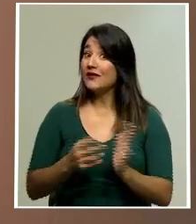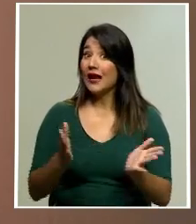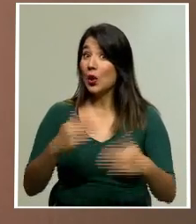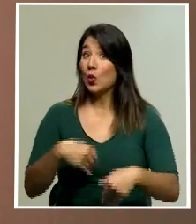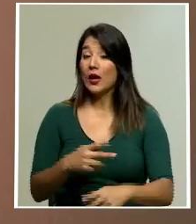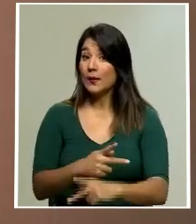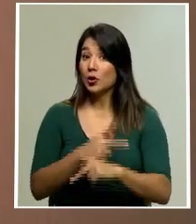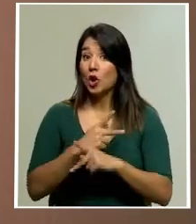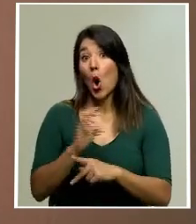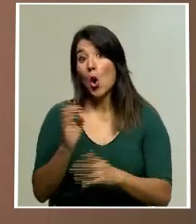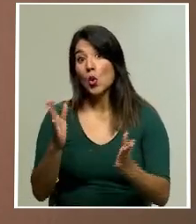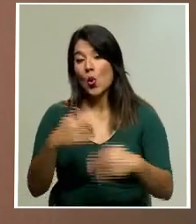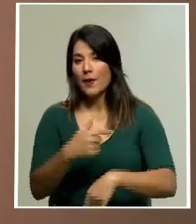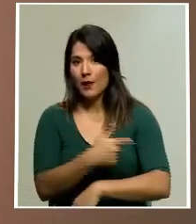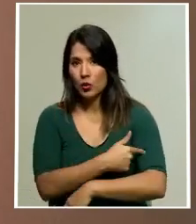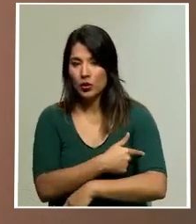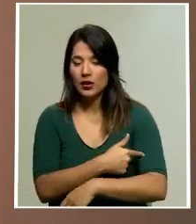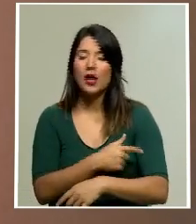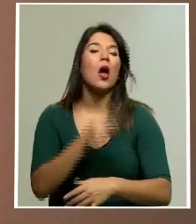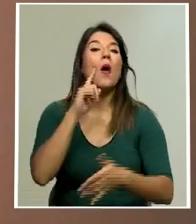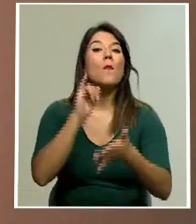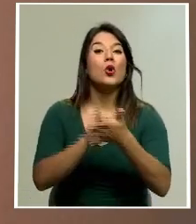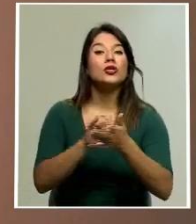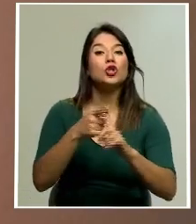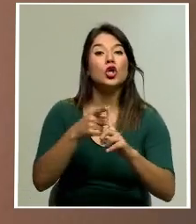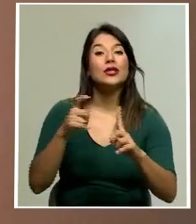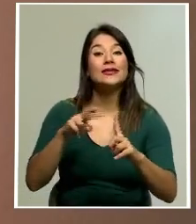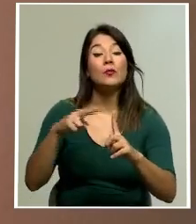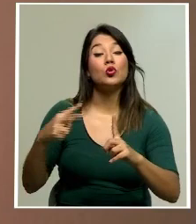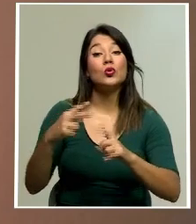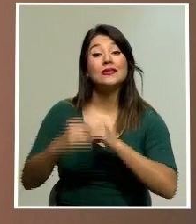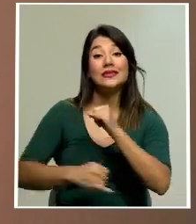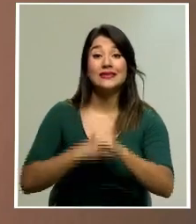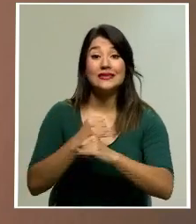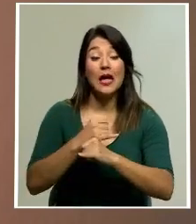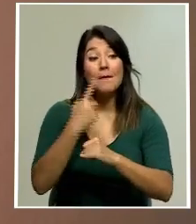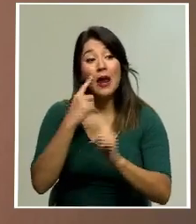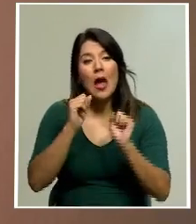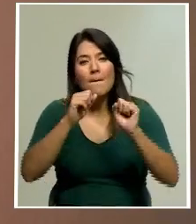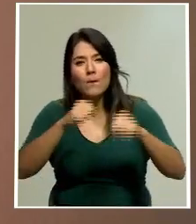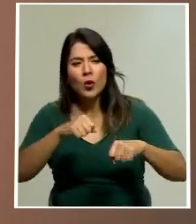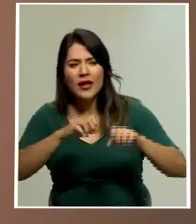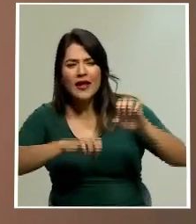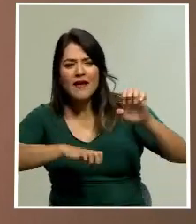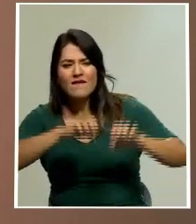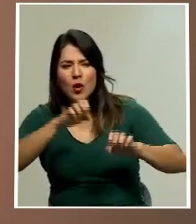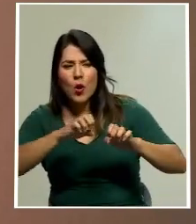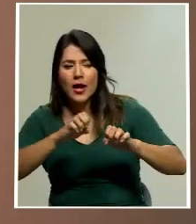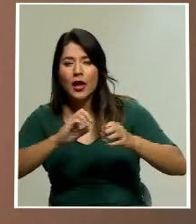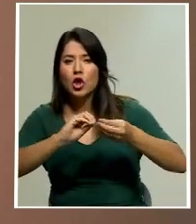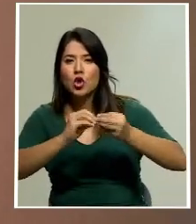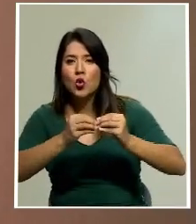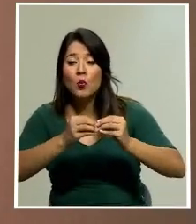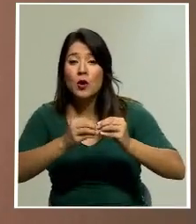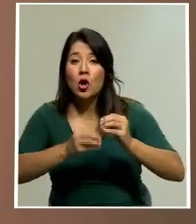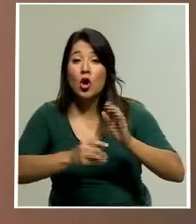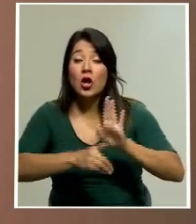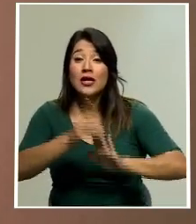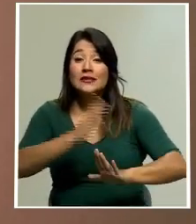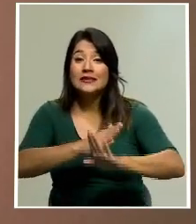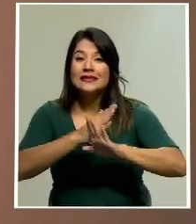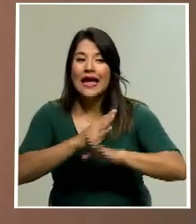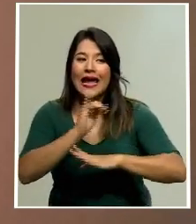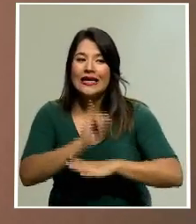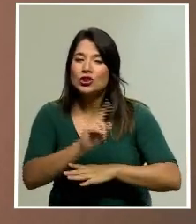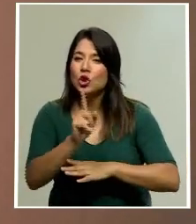protección. Es por esto que a nivel internacional, la medición de anticuerpos no es una herramienta necesaria para poder definir el estado